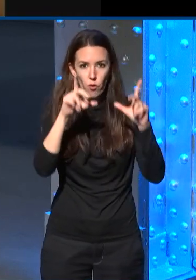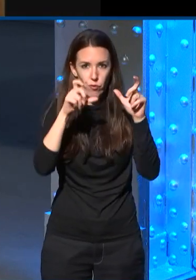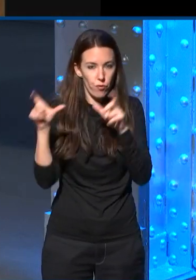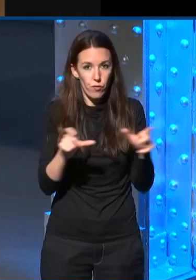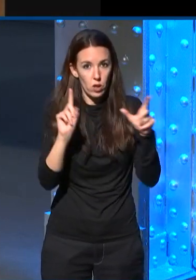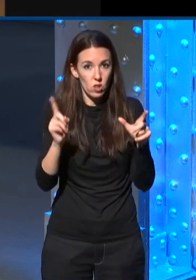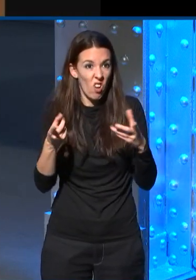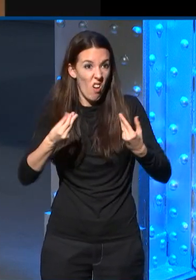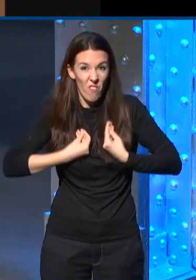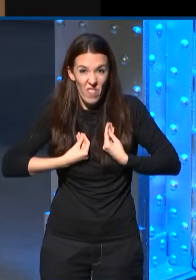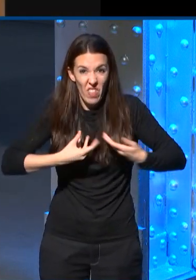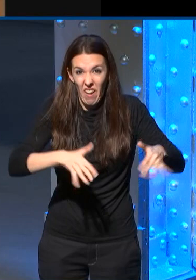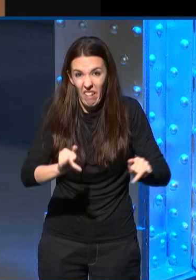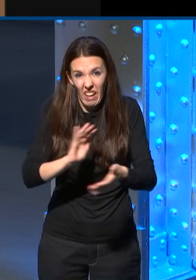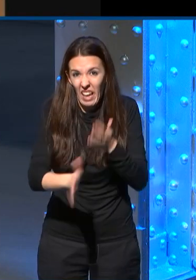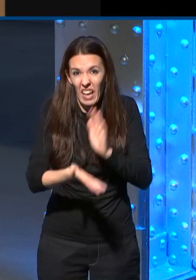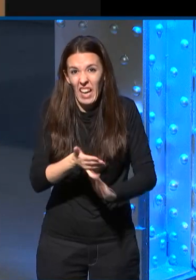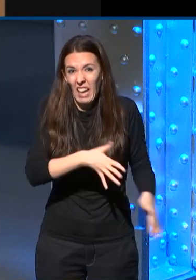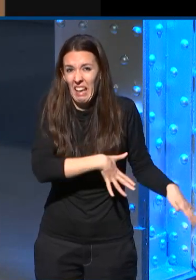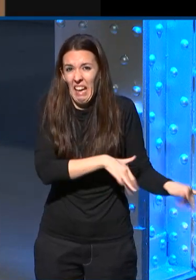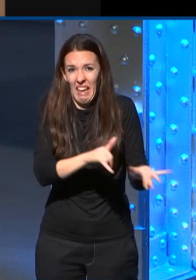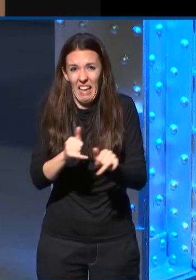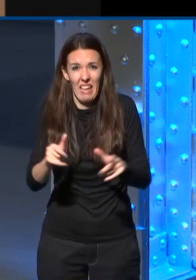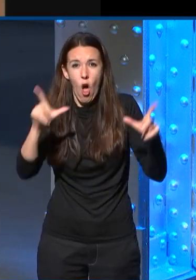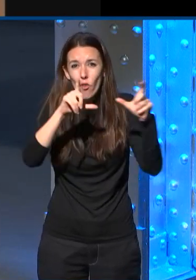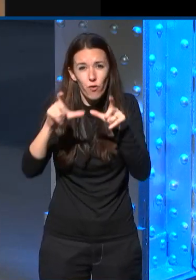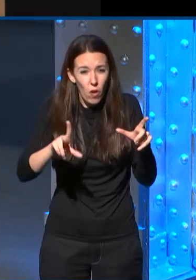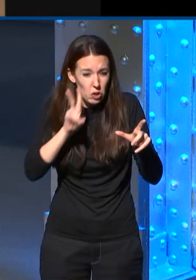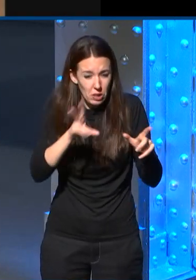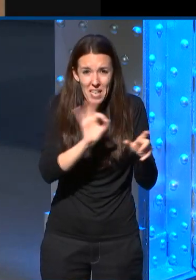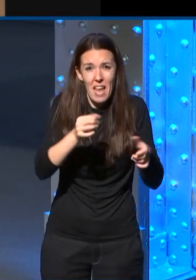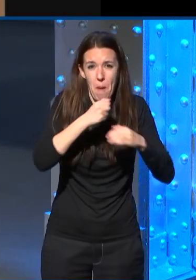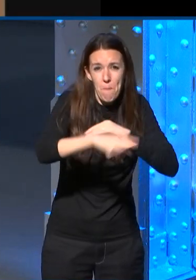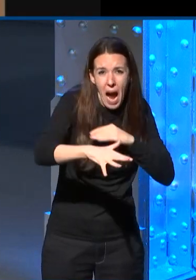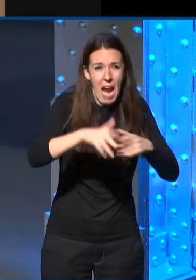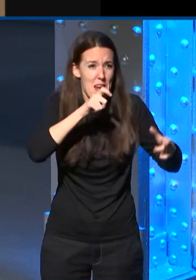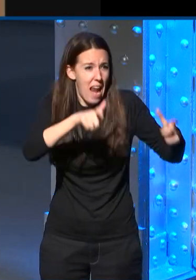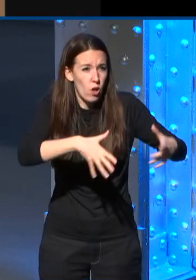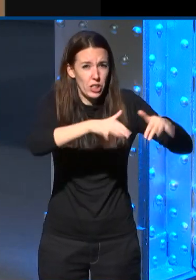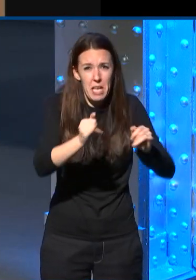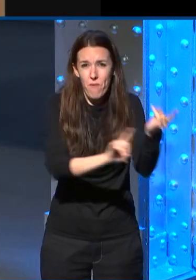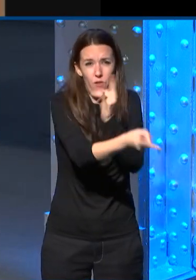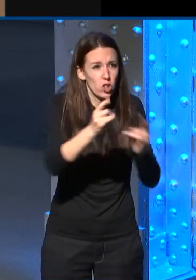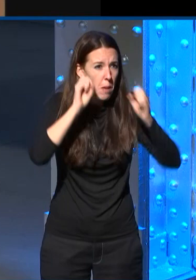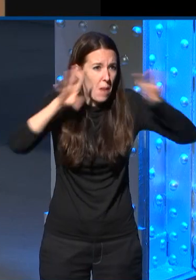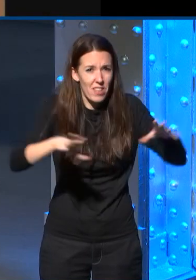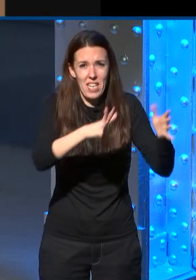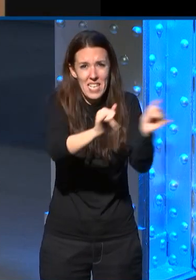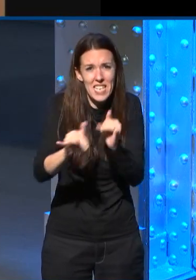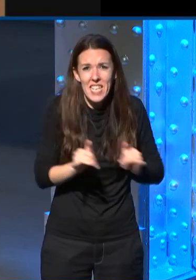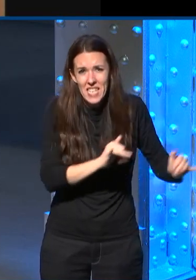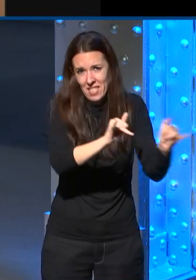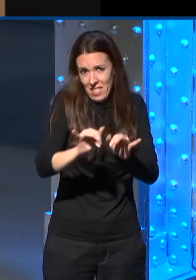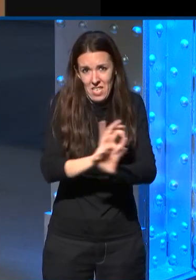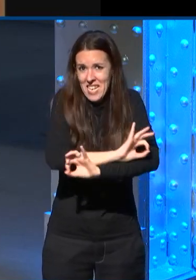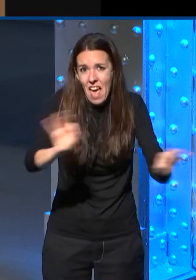vida, no encontraron ni vida ni encontraron nada. En las fotos no se veía absolutamente nada, ni mares, ni lagos, ni bosques, ni marcianitos, ni carreteras, ni puentes, ni canales,